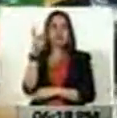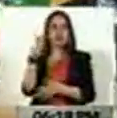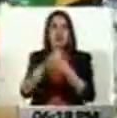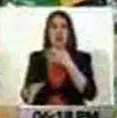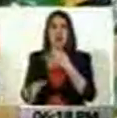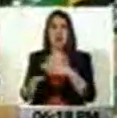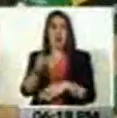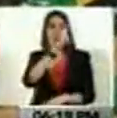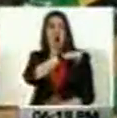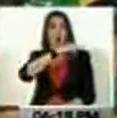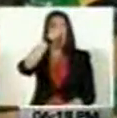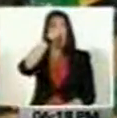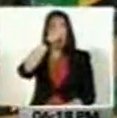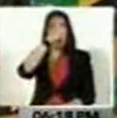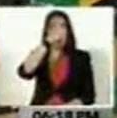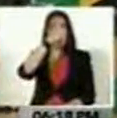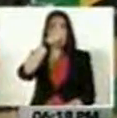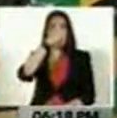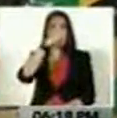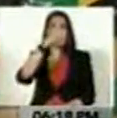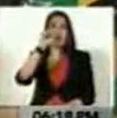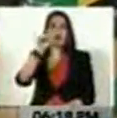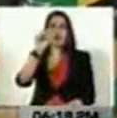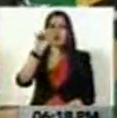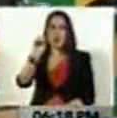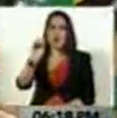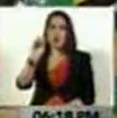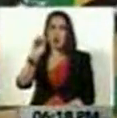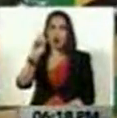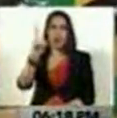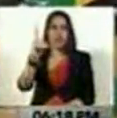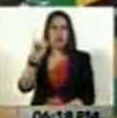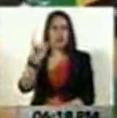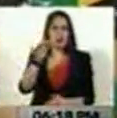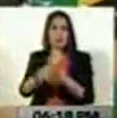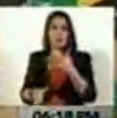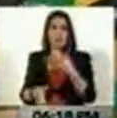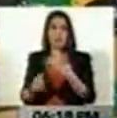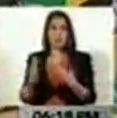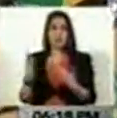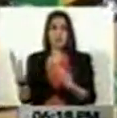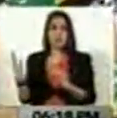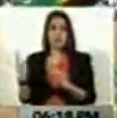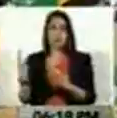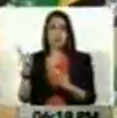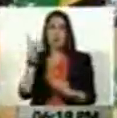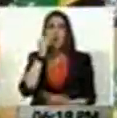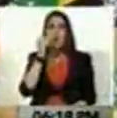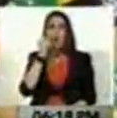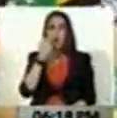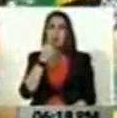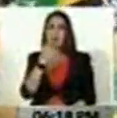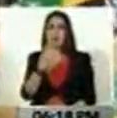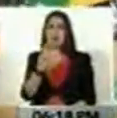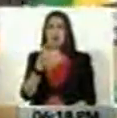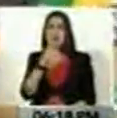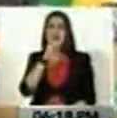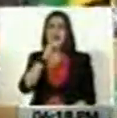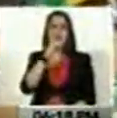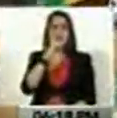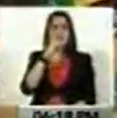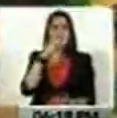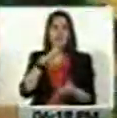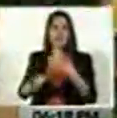el comandante de la SODI Capital, el general de división Carlos Martínez Estapulianes, quien nos ofrecerá